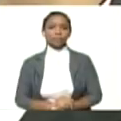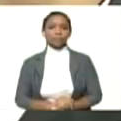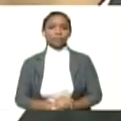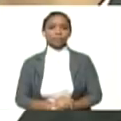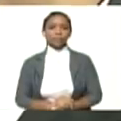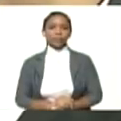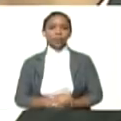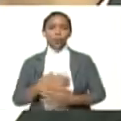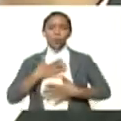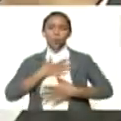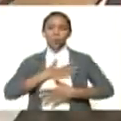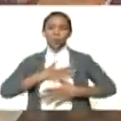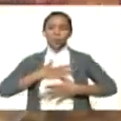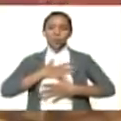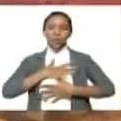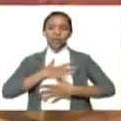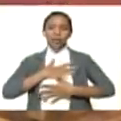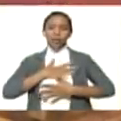con un placer infinito,